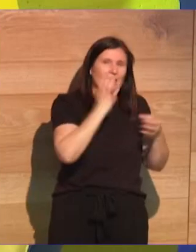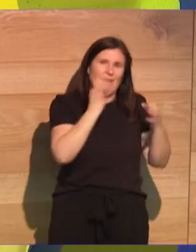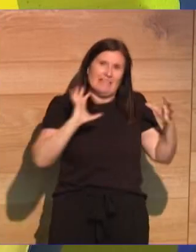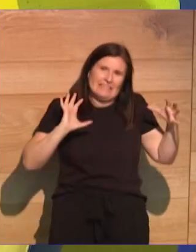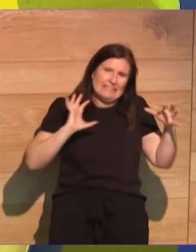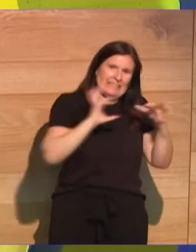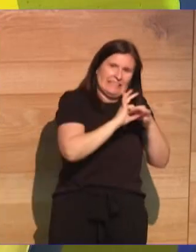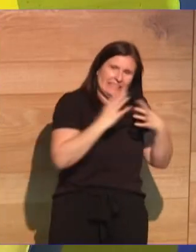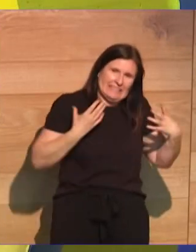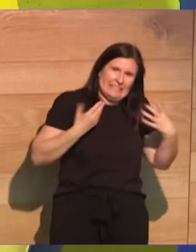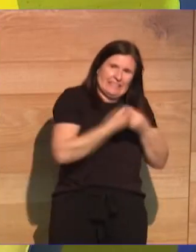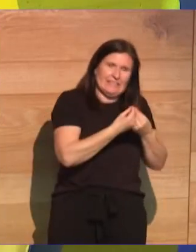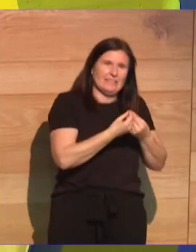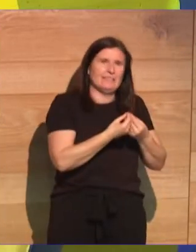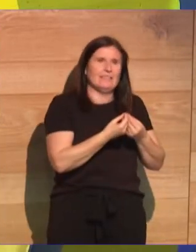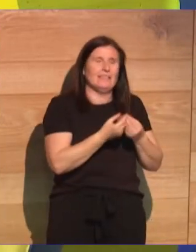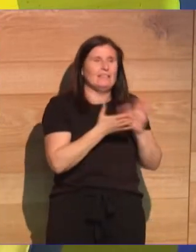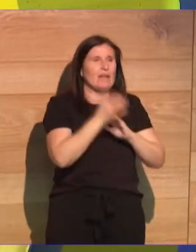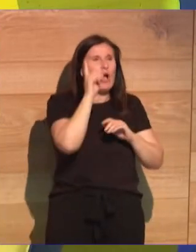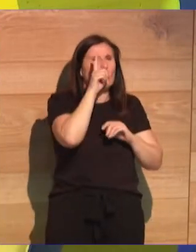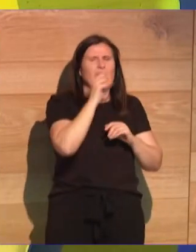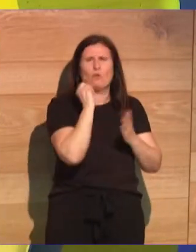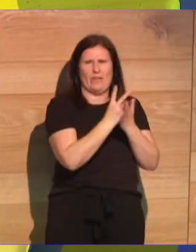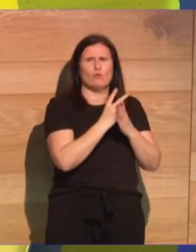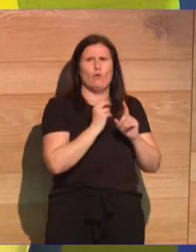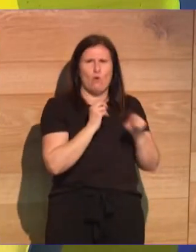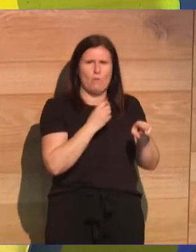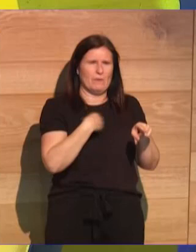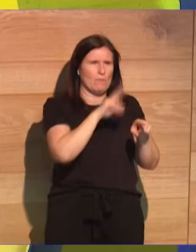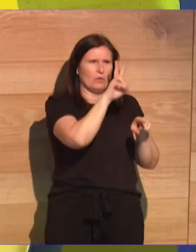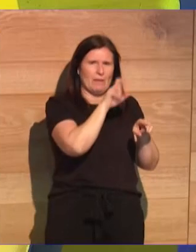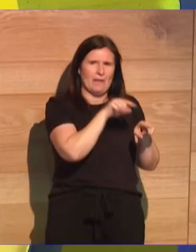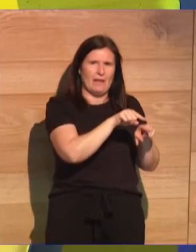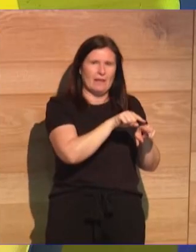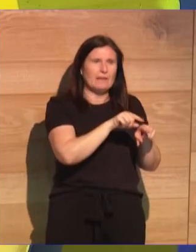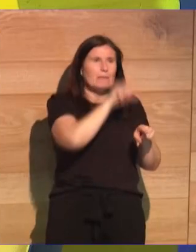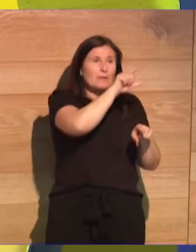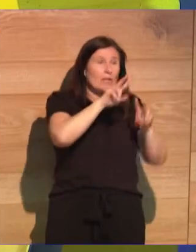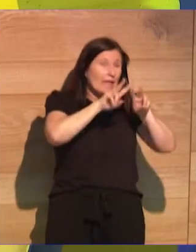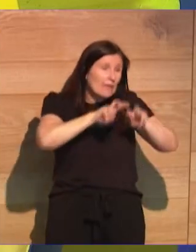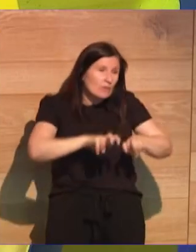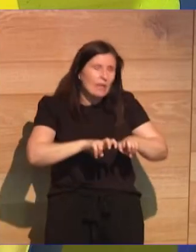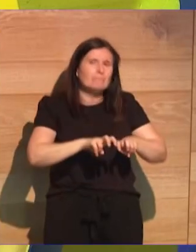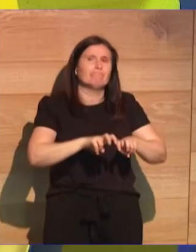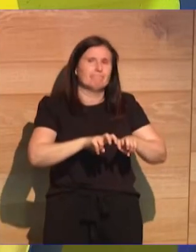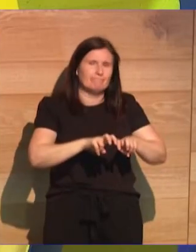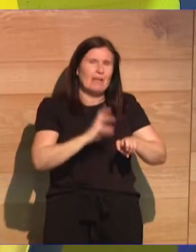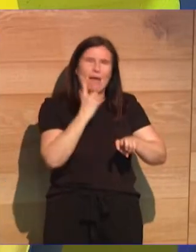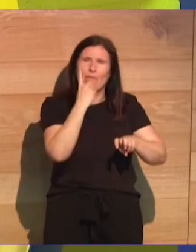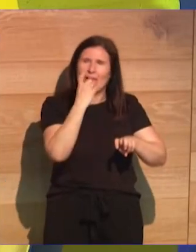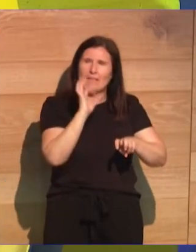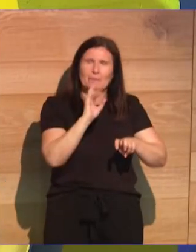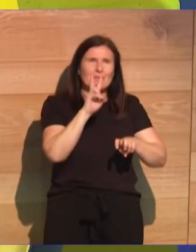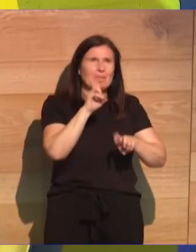ahí tenemos un reto grande los docentes y creo que también todo el mundo que investiga le falta la parte esa de